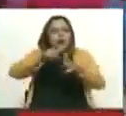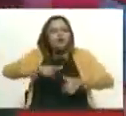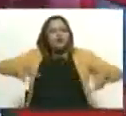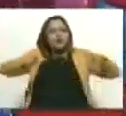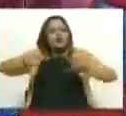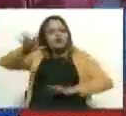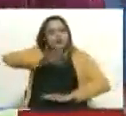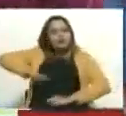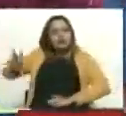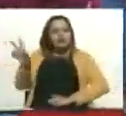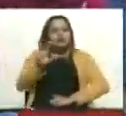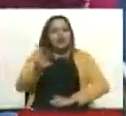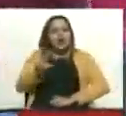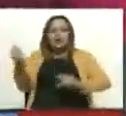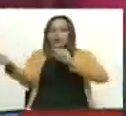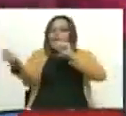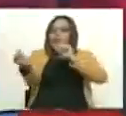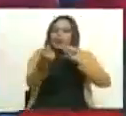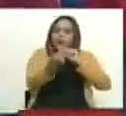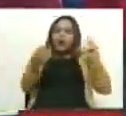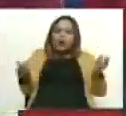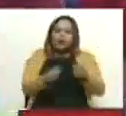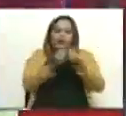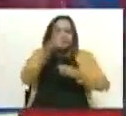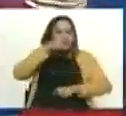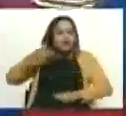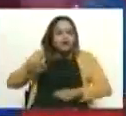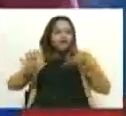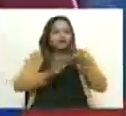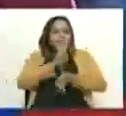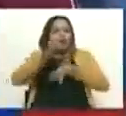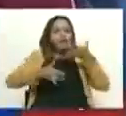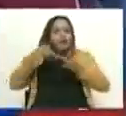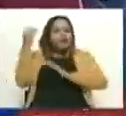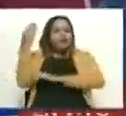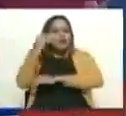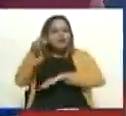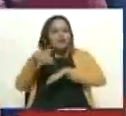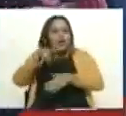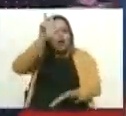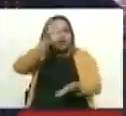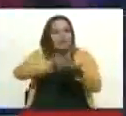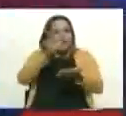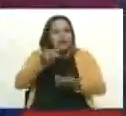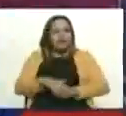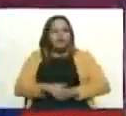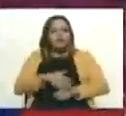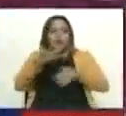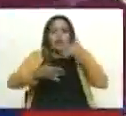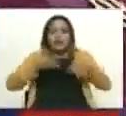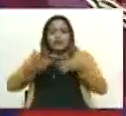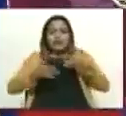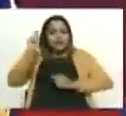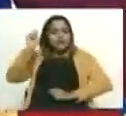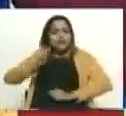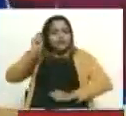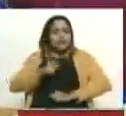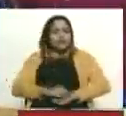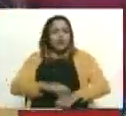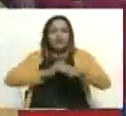nuestro país para debatir junto al pueblo lo que es la agenda legislativa aprobada por la plenaria parlamentaria.